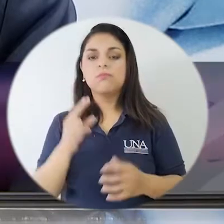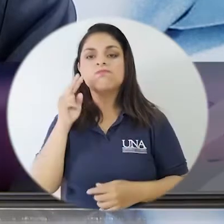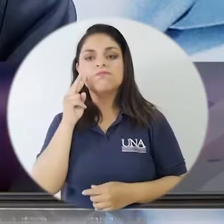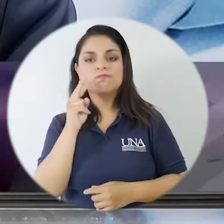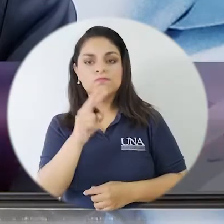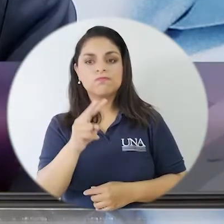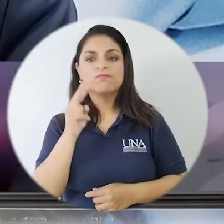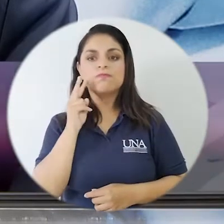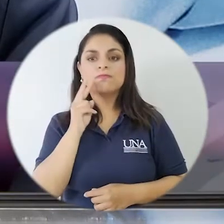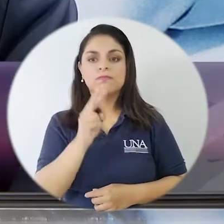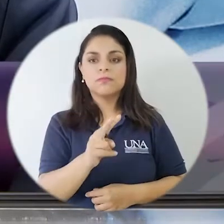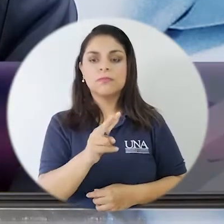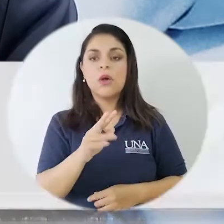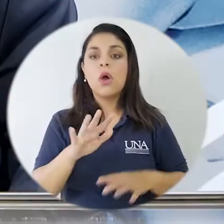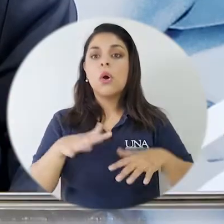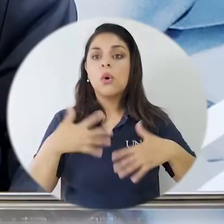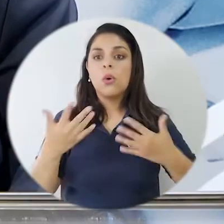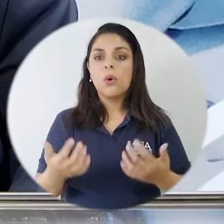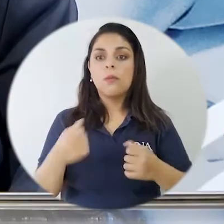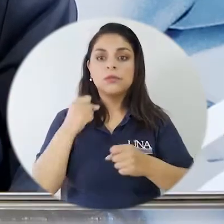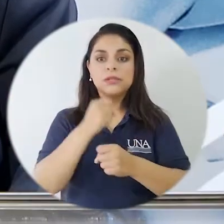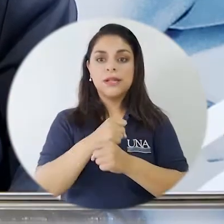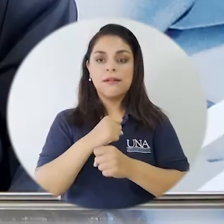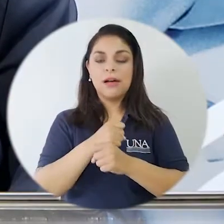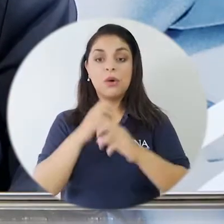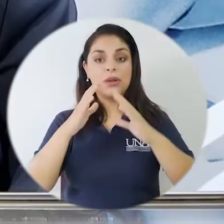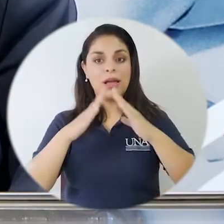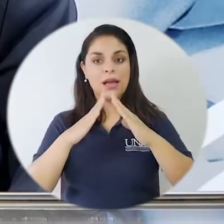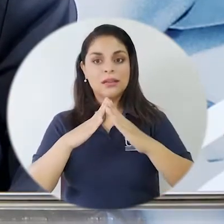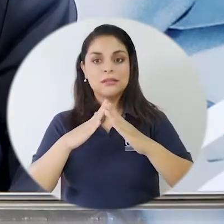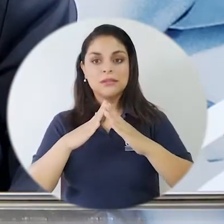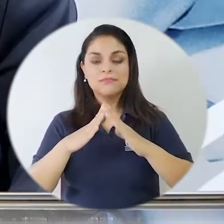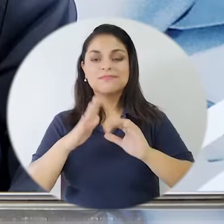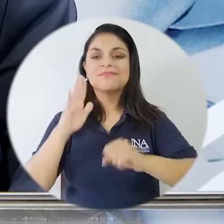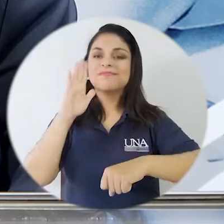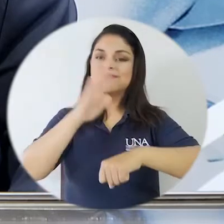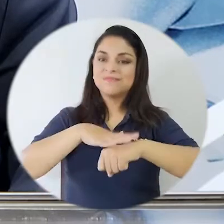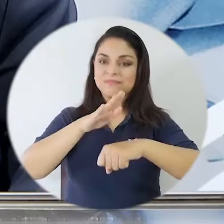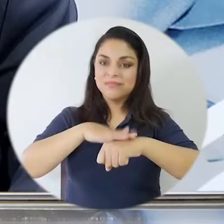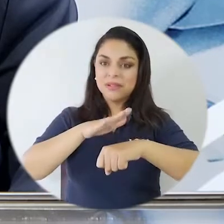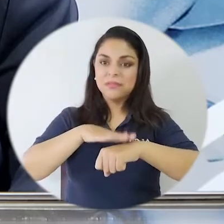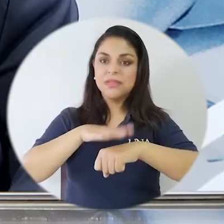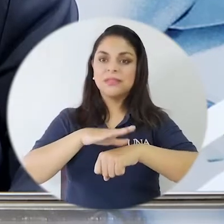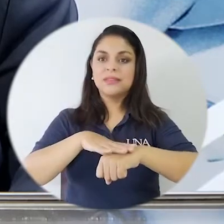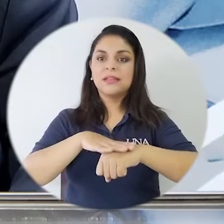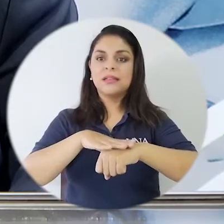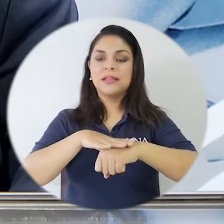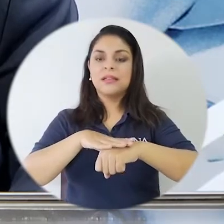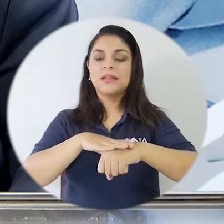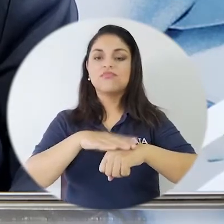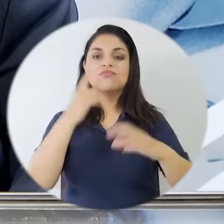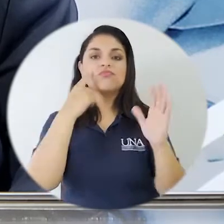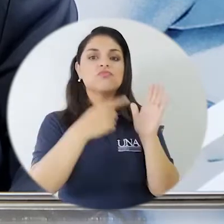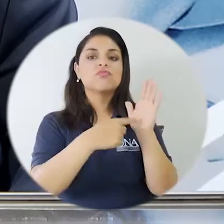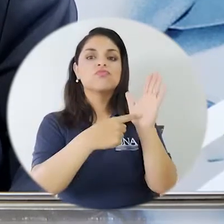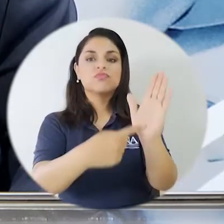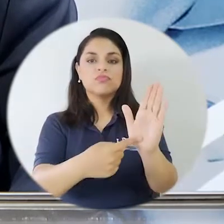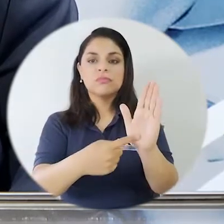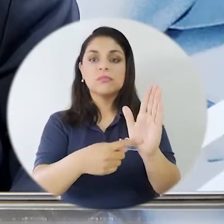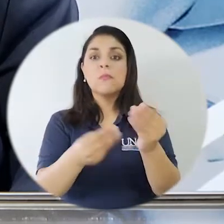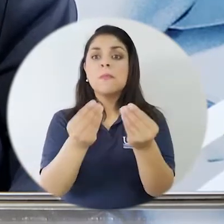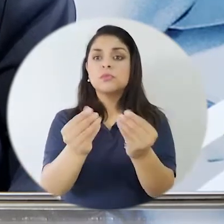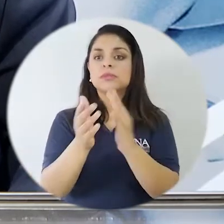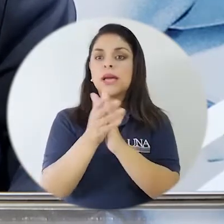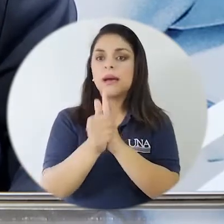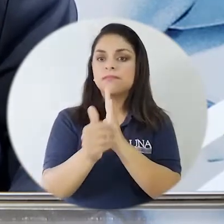podido observar cómo el teletrabajo ha permitido evidenciar muchas